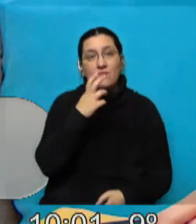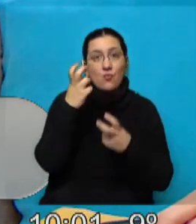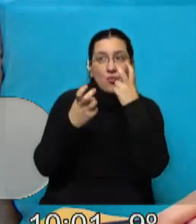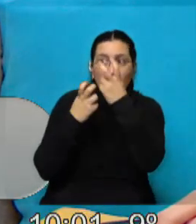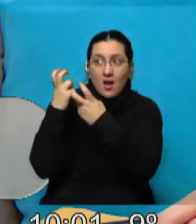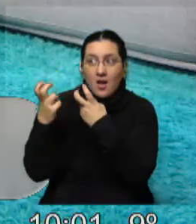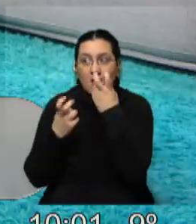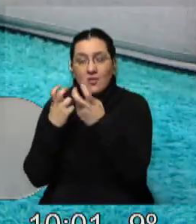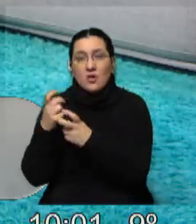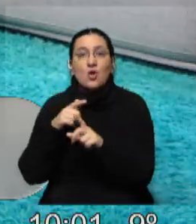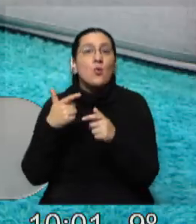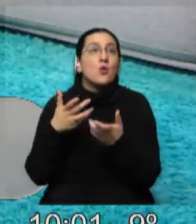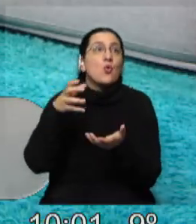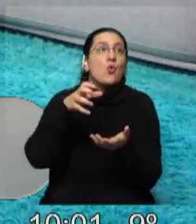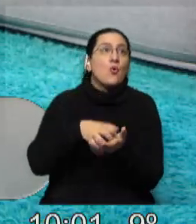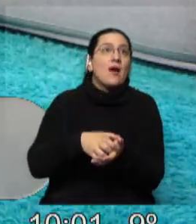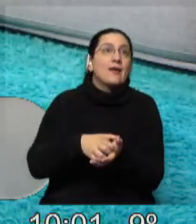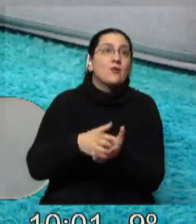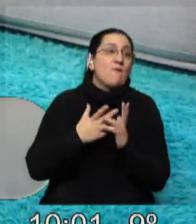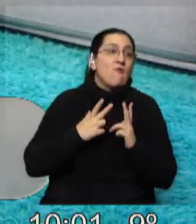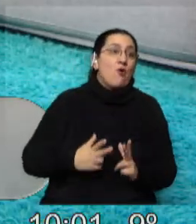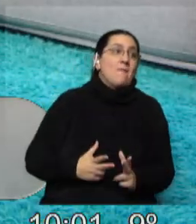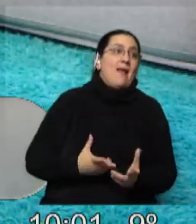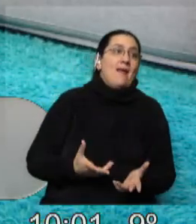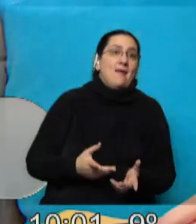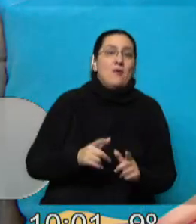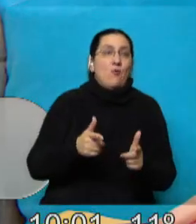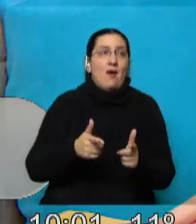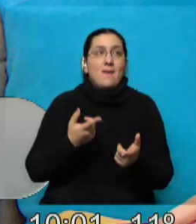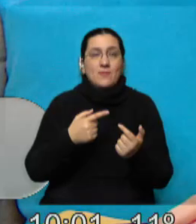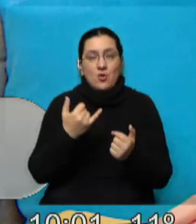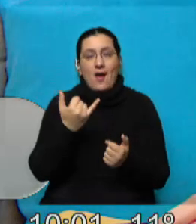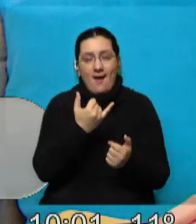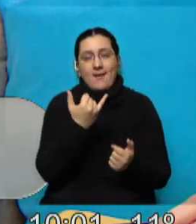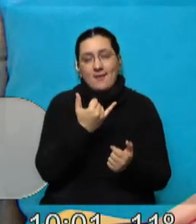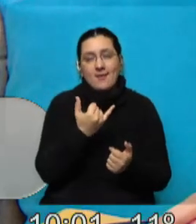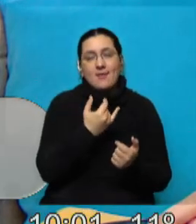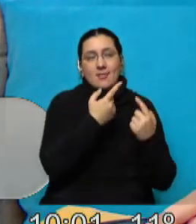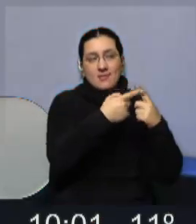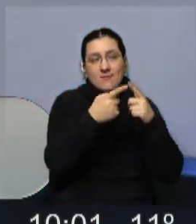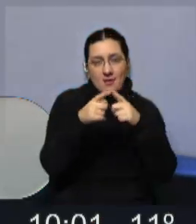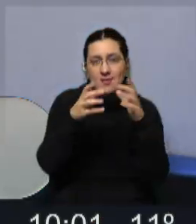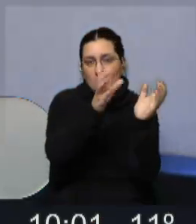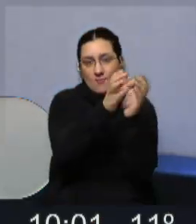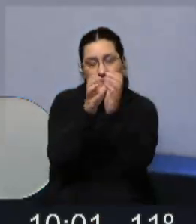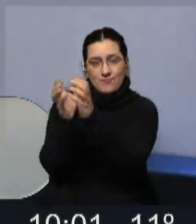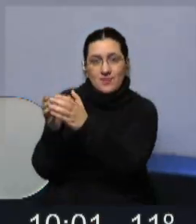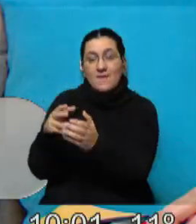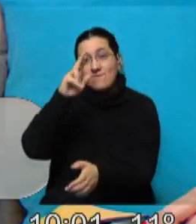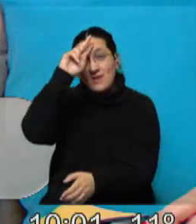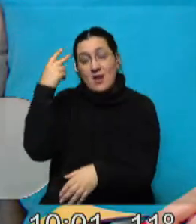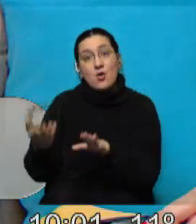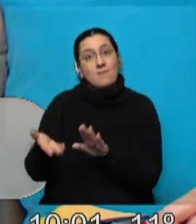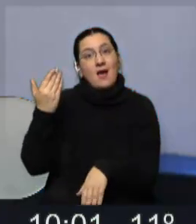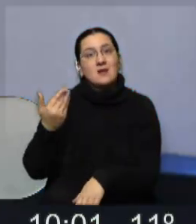No hay lugares abiertos que digas, bueno, este lugar es de BDSM. Se van haciendo como distintas situaciones. En verano mucho redes. Más. ¿En